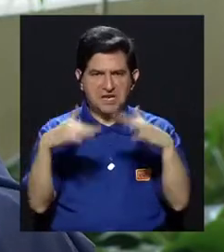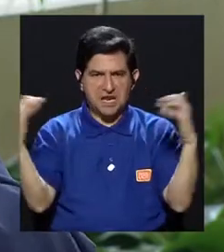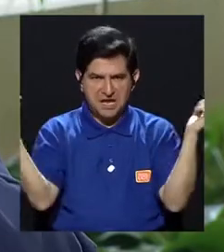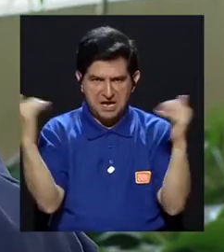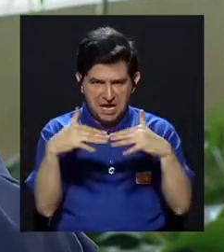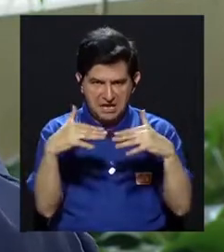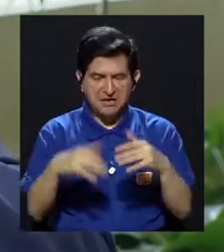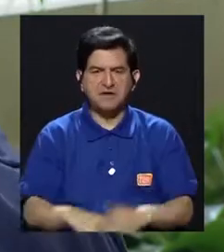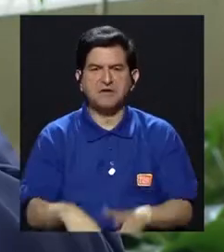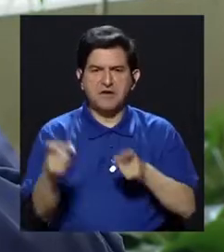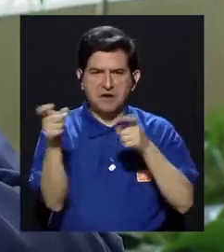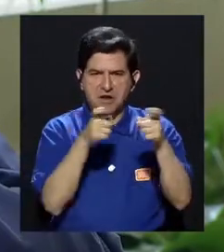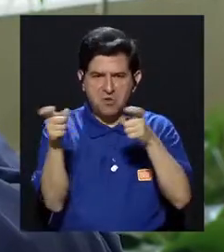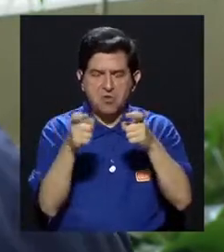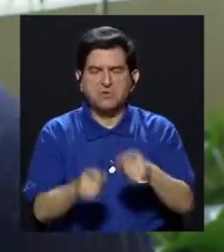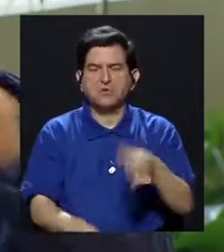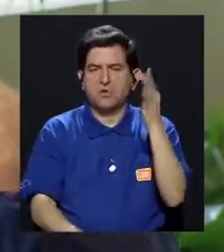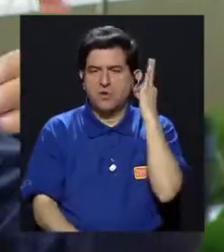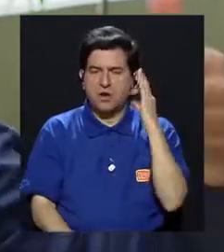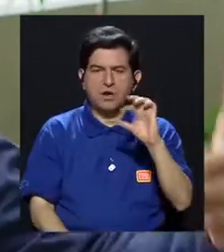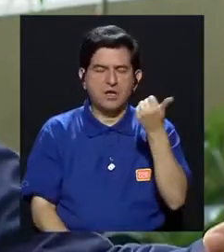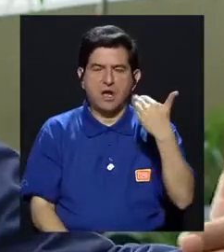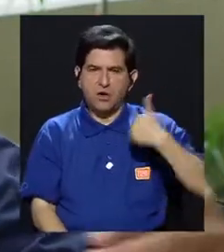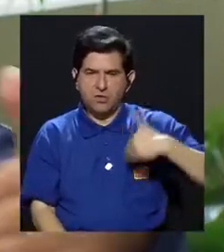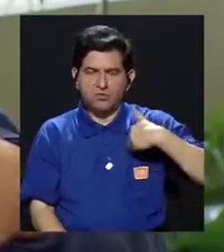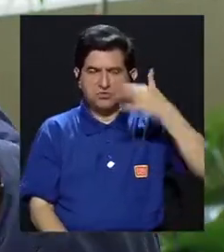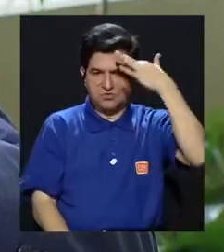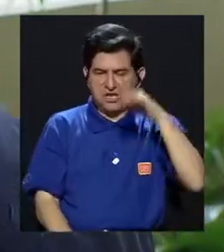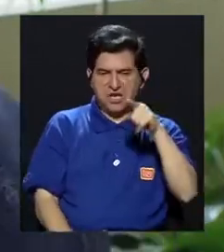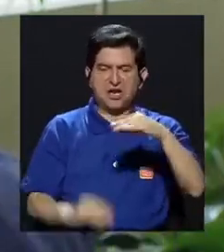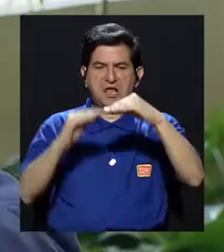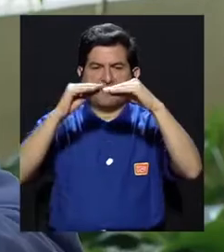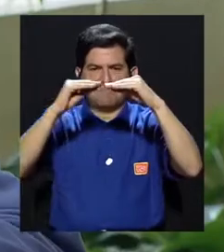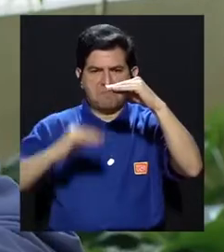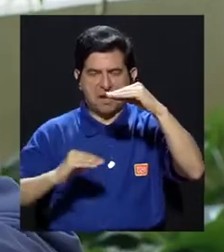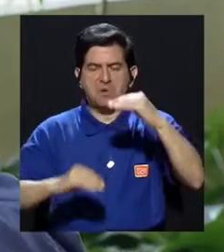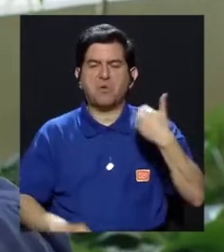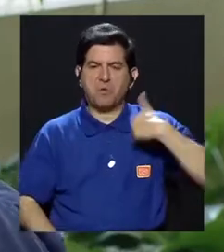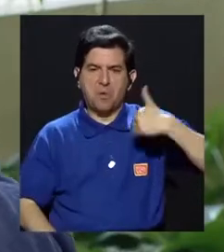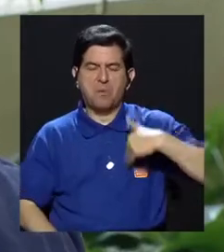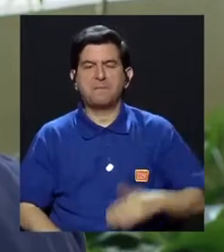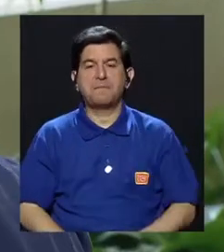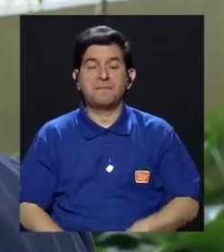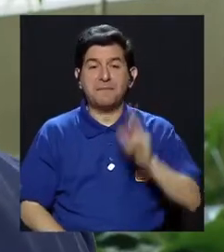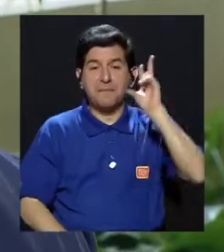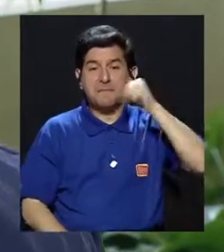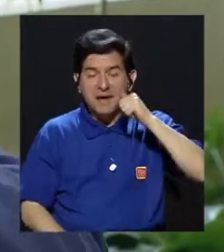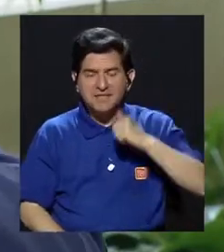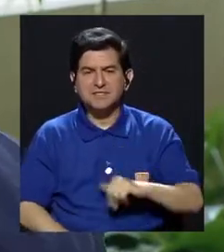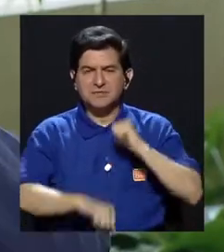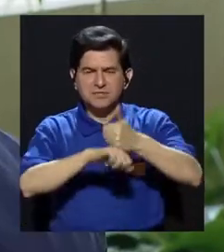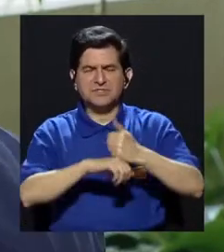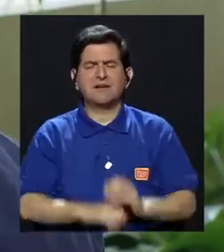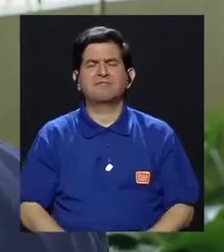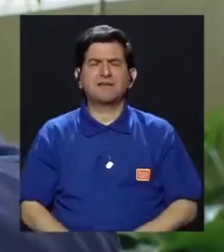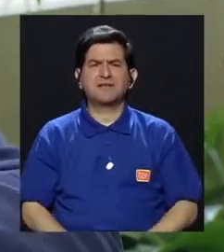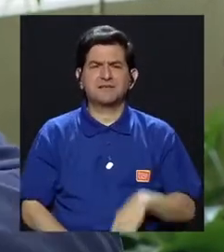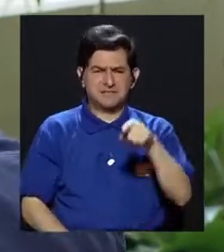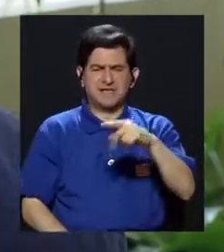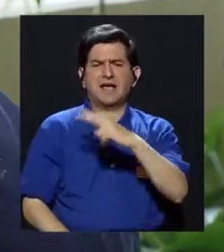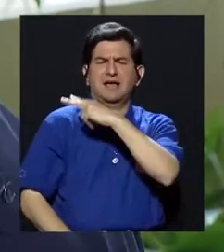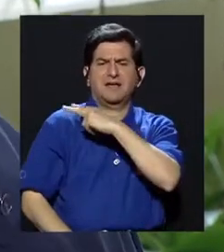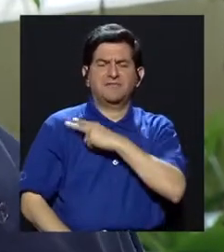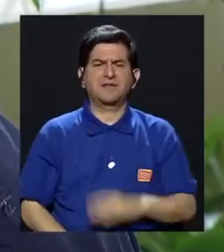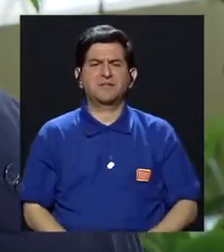guerra, dominar a las mujeres y dominar a otros hombres que considera menos hombres, digamos, porque el machismo hace como una jerarquía, más